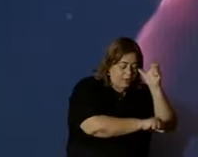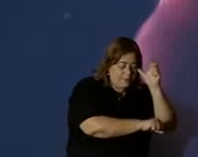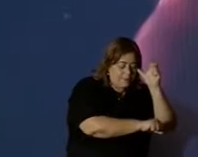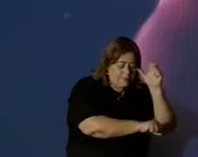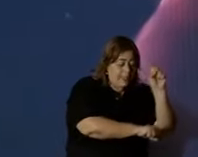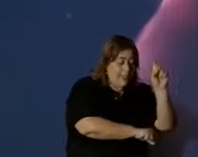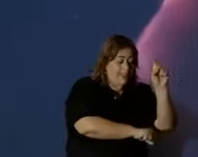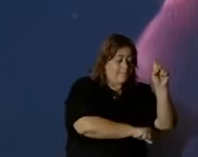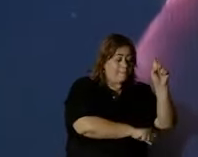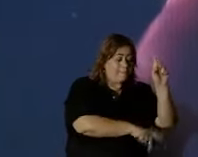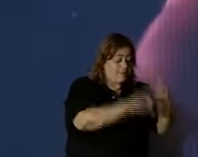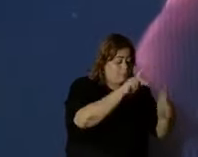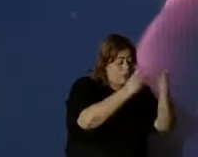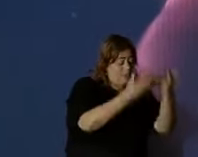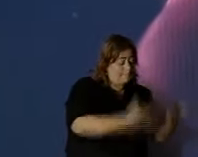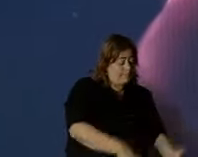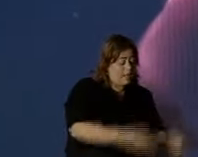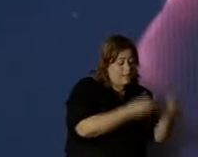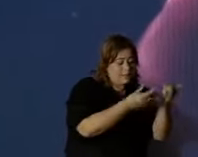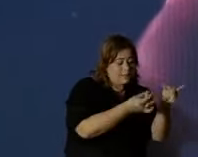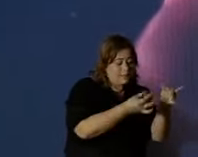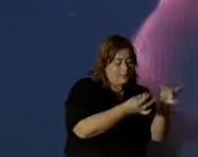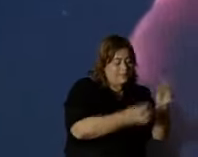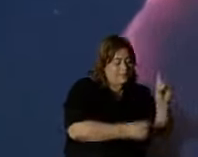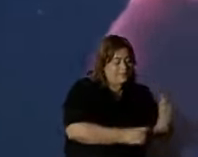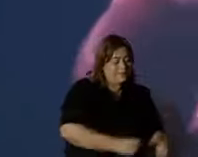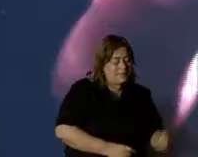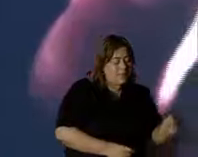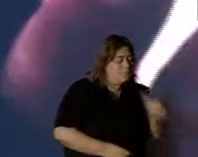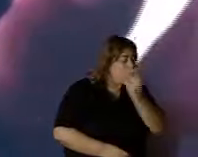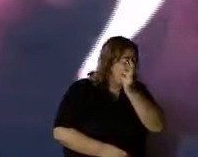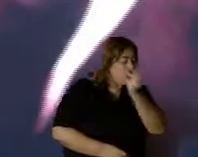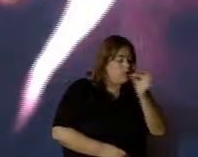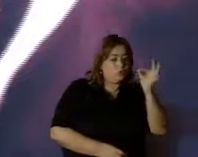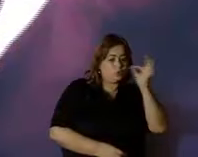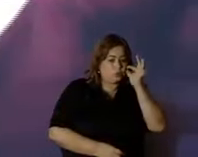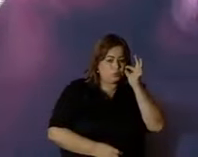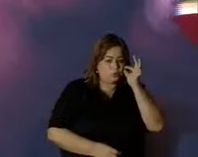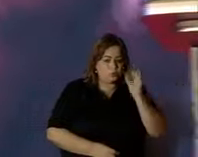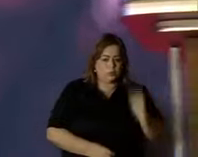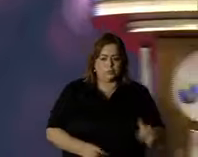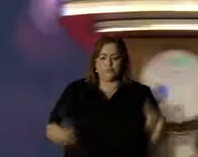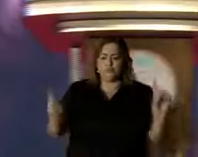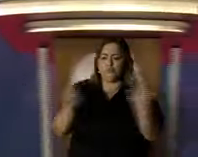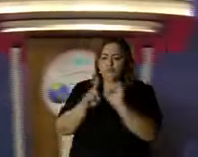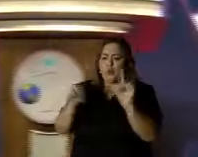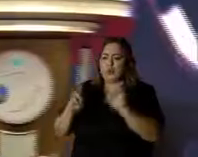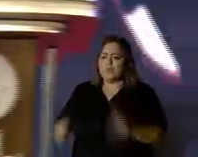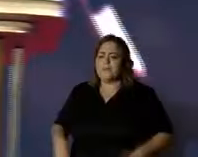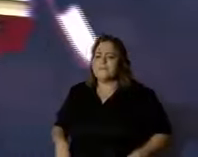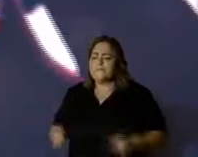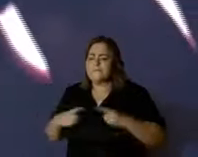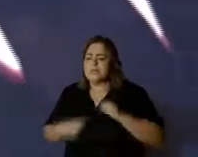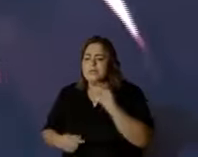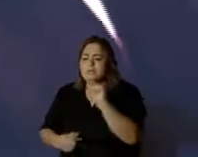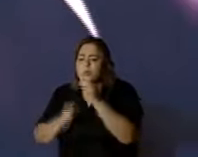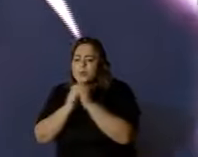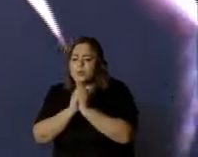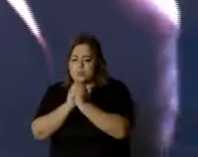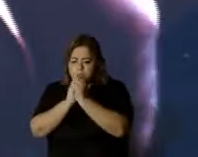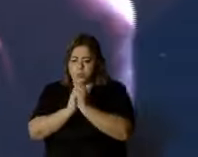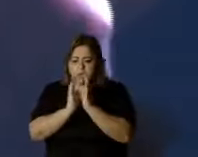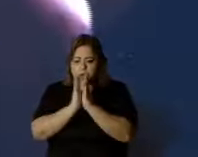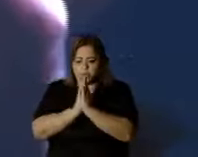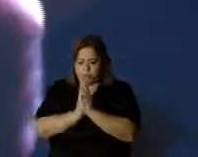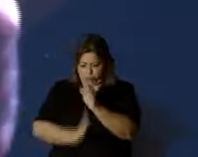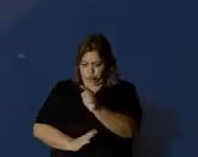sensibilidad. Por eso, pasando tantas cosas, no creen. ¿Dónde está tu vida de oración? ¿Cómo está tu